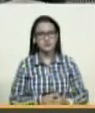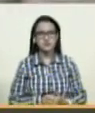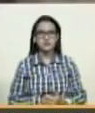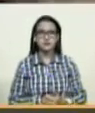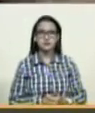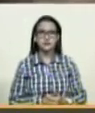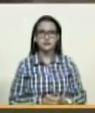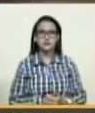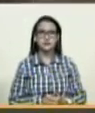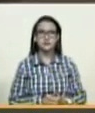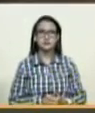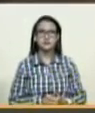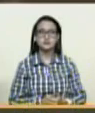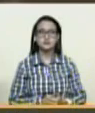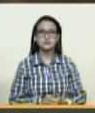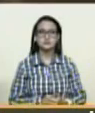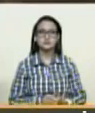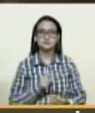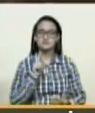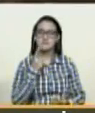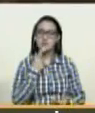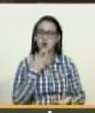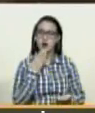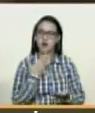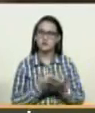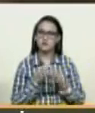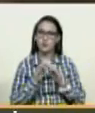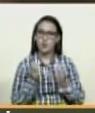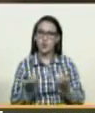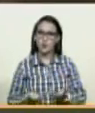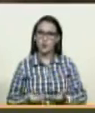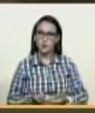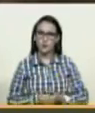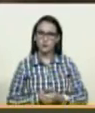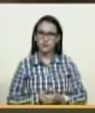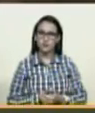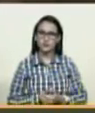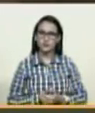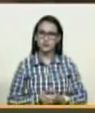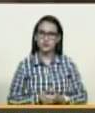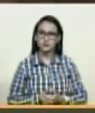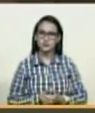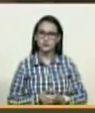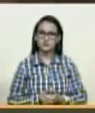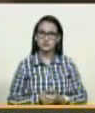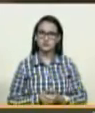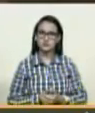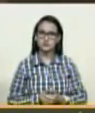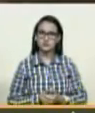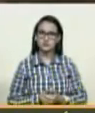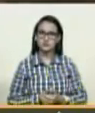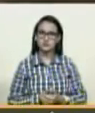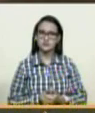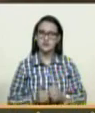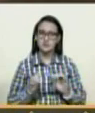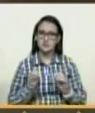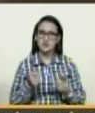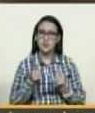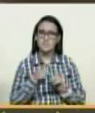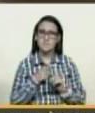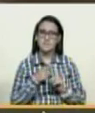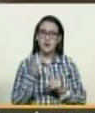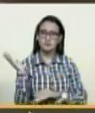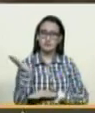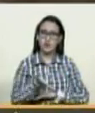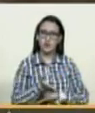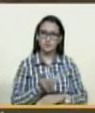decirlo agradecer al mundo porque ha sido una avalancha desde la primera condena